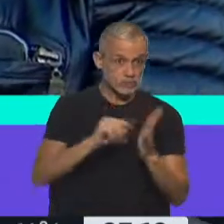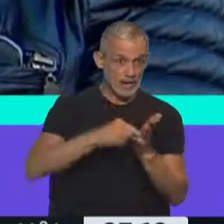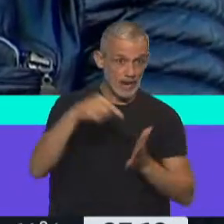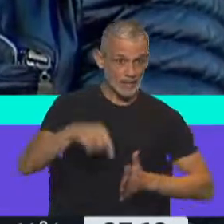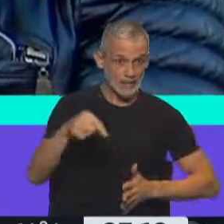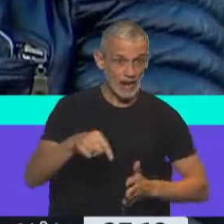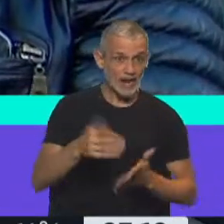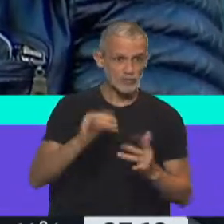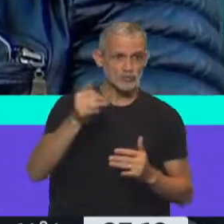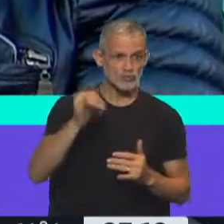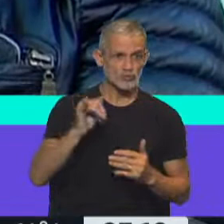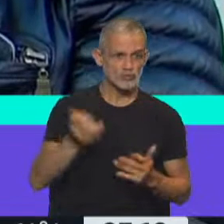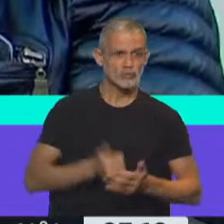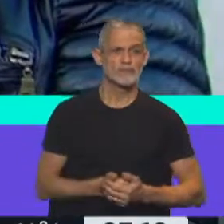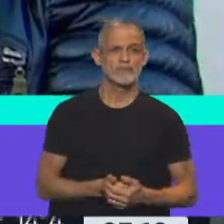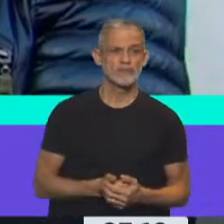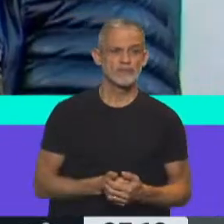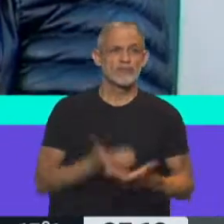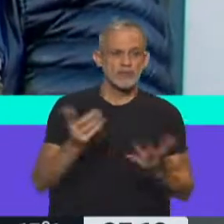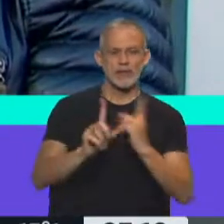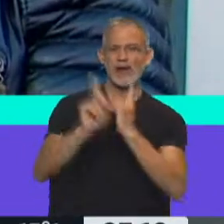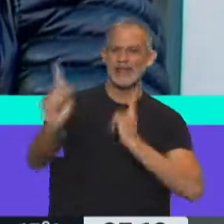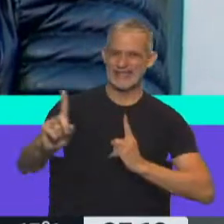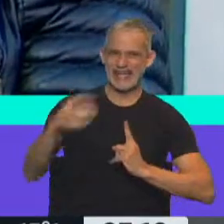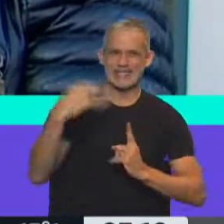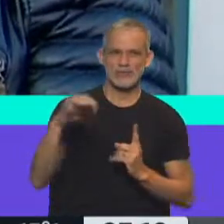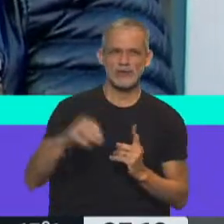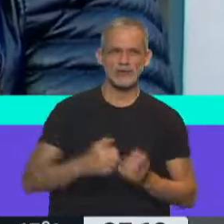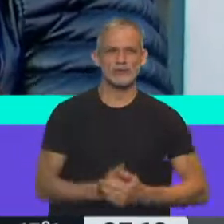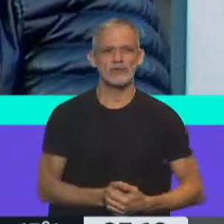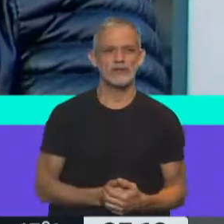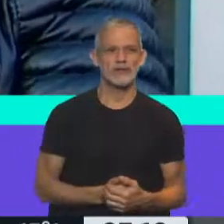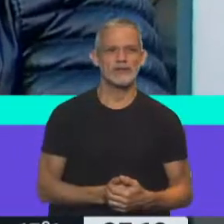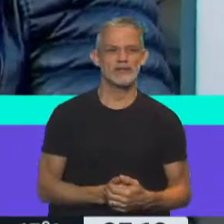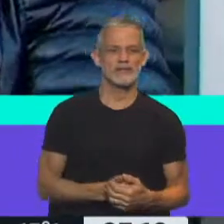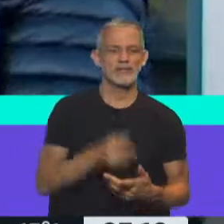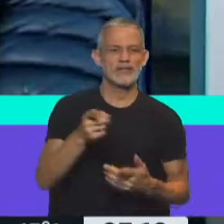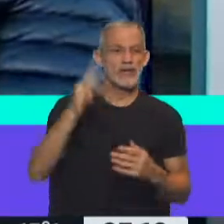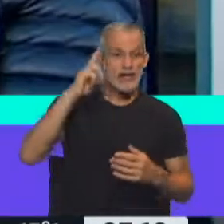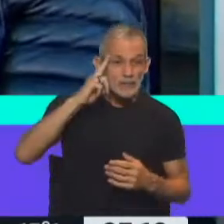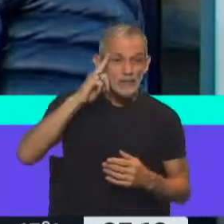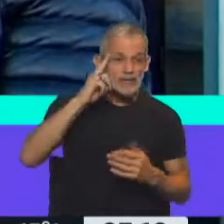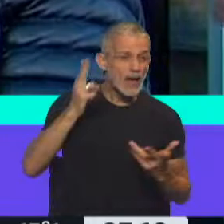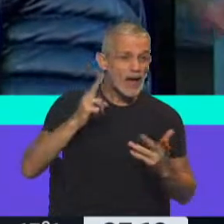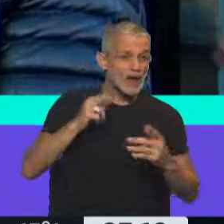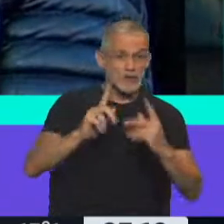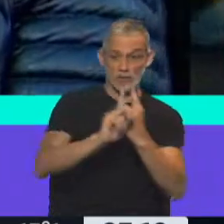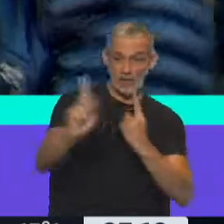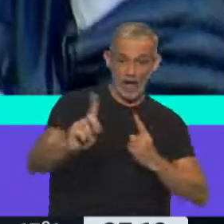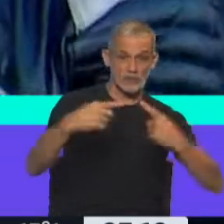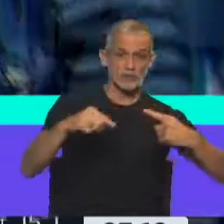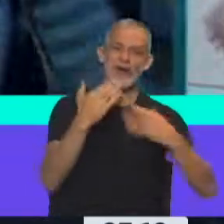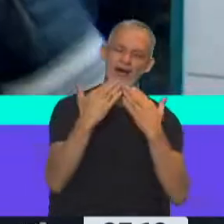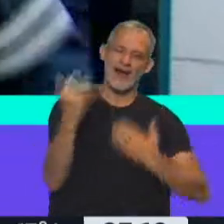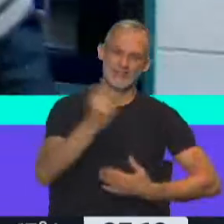Capital? Sí, por supuesto, sí, sí, sí. Gracias. Que se mantenga la distancia prudencial. Y ¿ustedes respetan todo eso? Sí, sí, sí. Porque gracias a los dos,